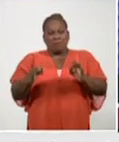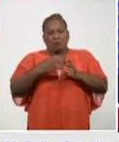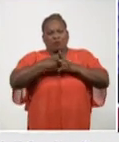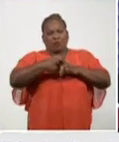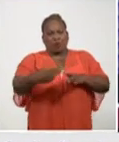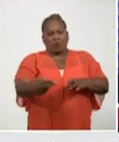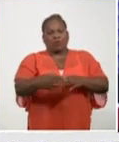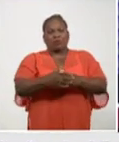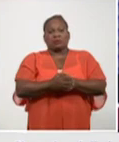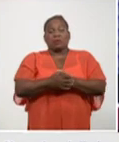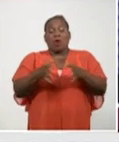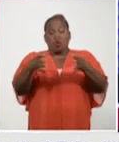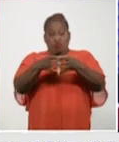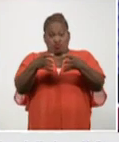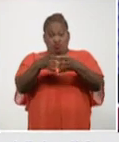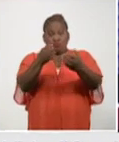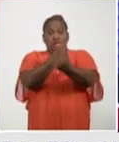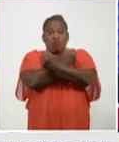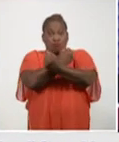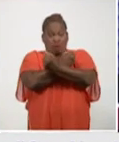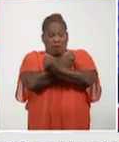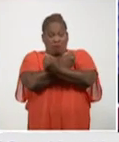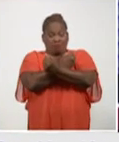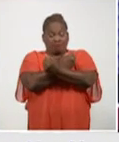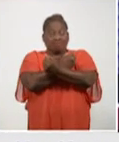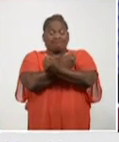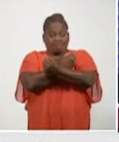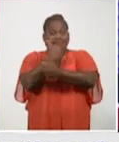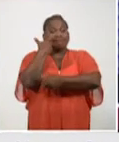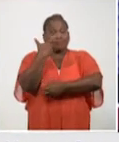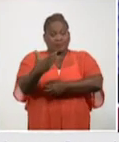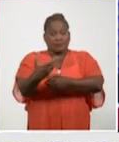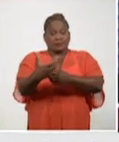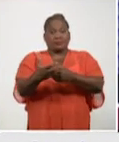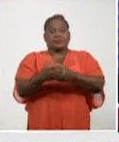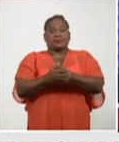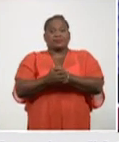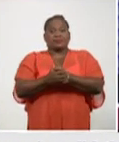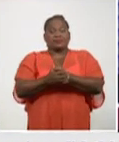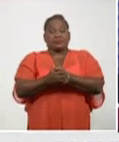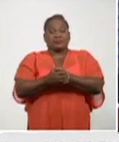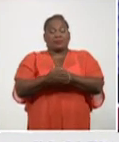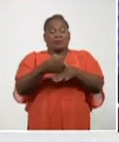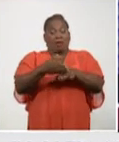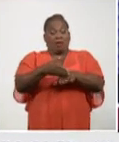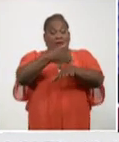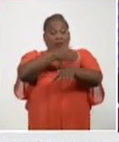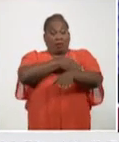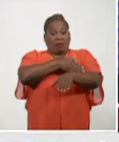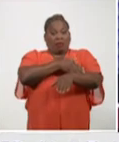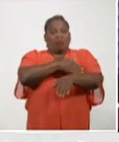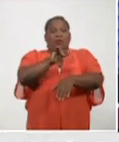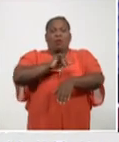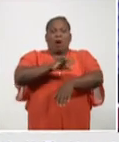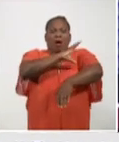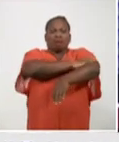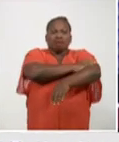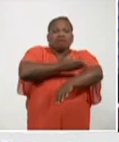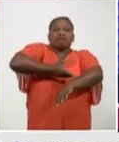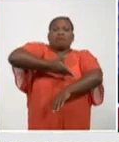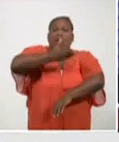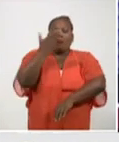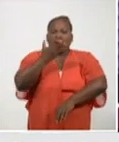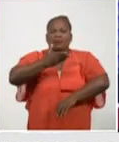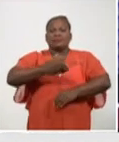este grupo de riesgo muy importante, con antecedentes de hipertensión igual, hipertensión